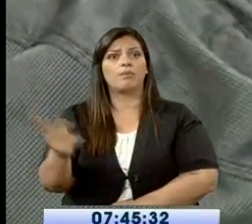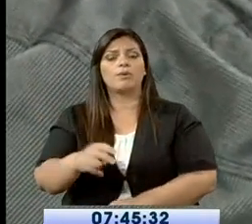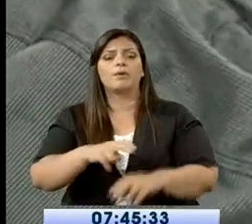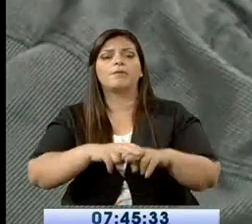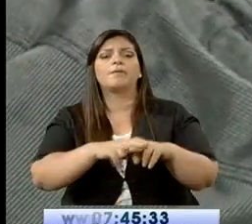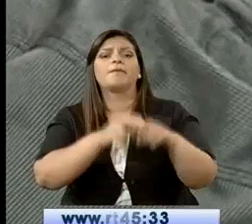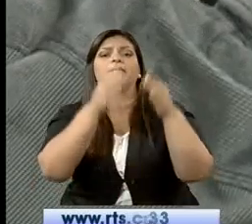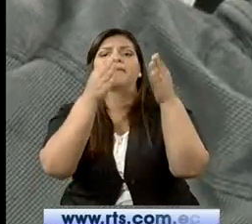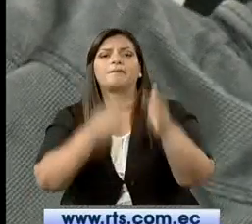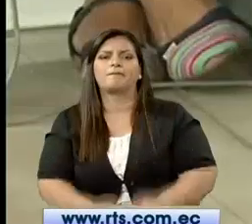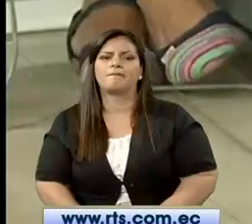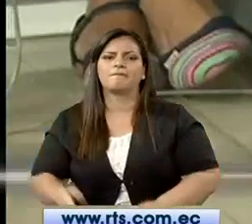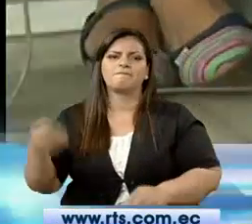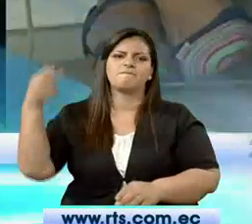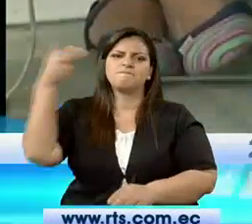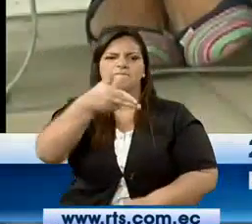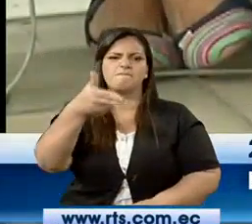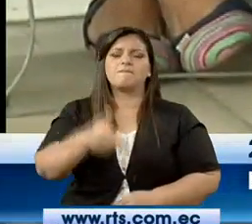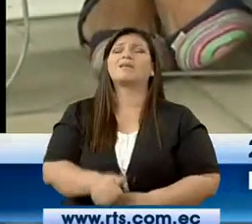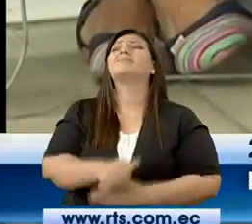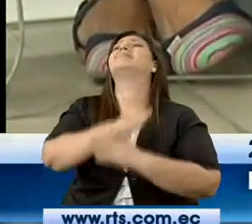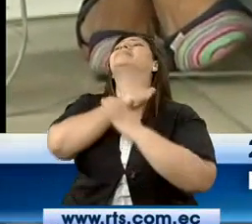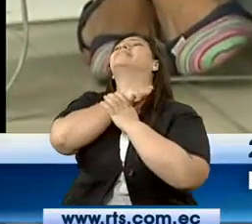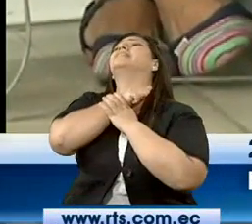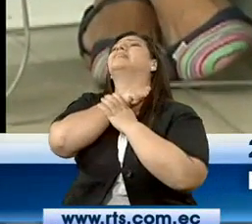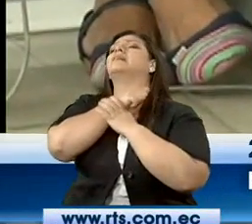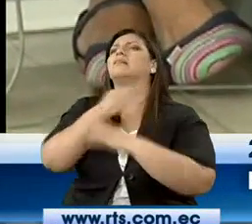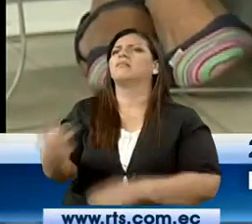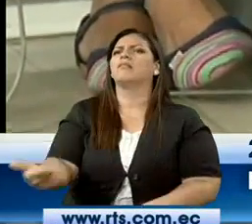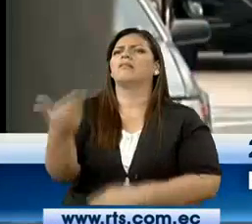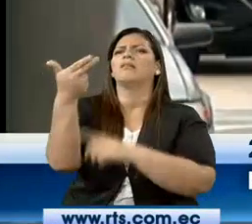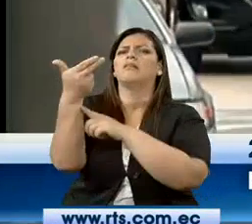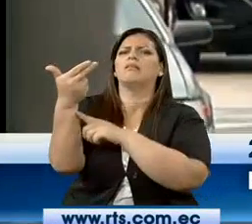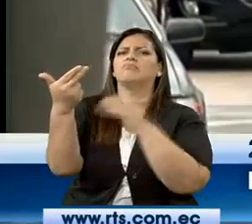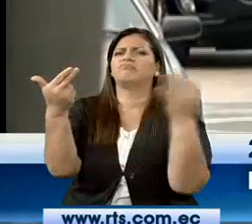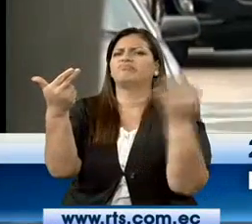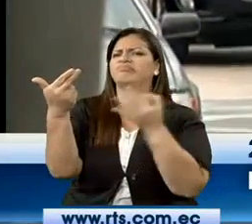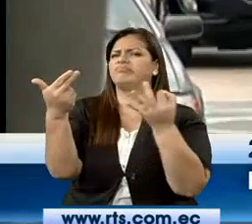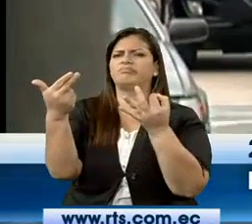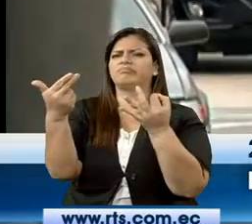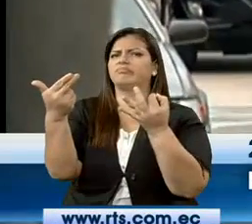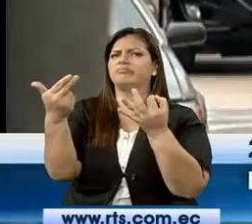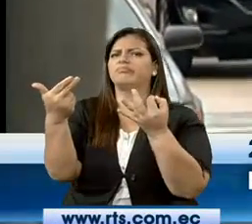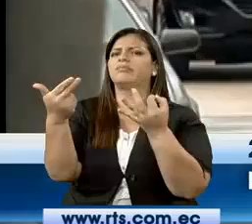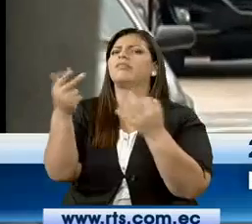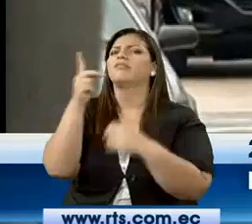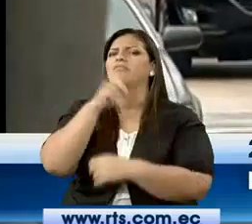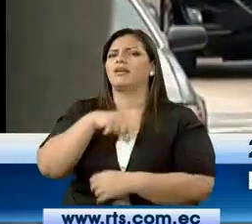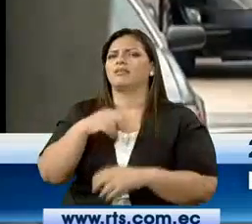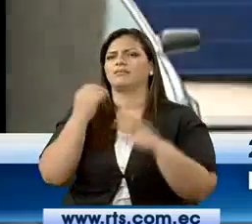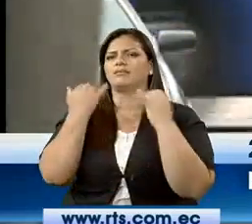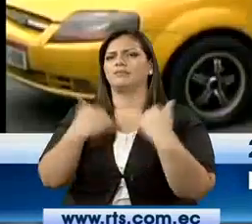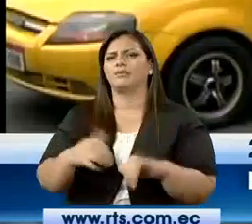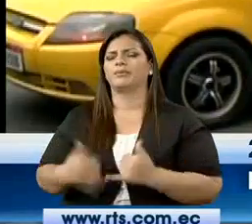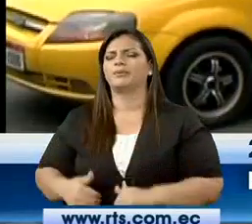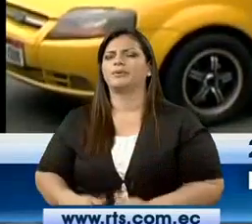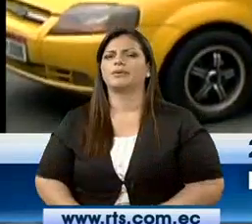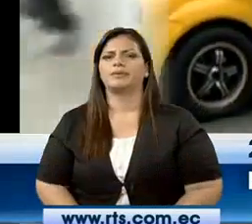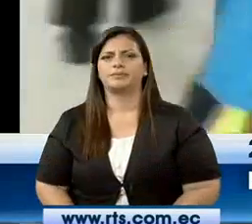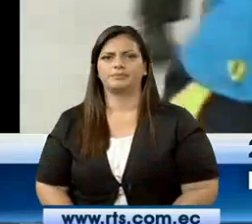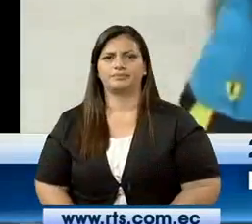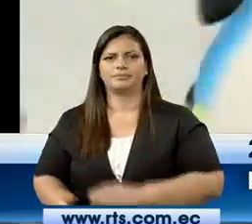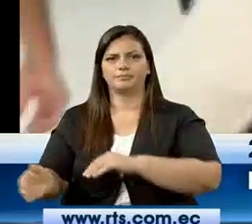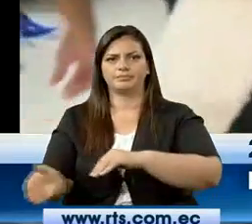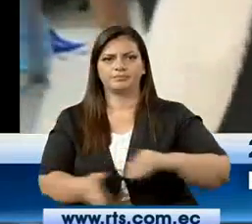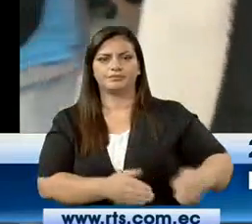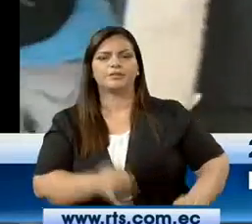Después se descubrió que la pistola con la que supuestamente amedrentaron al conductor era de juguete. Y una menor de 2 años